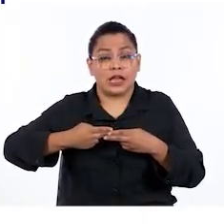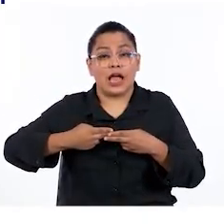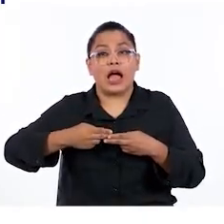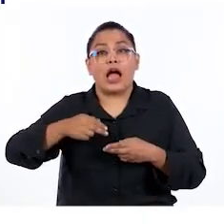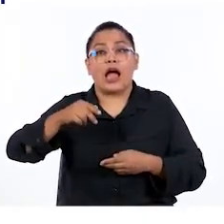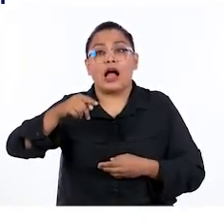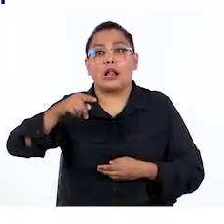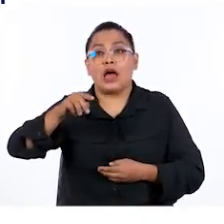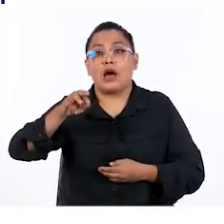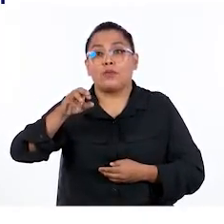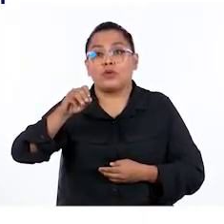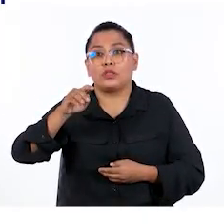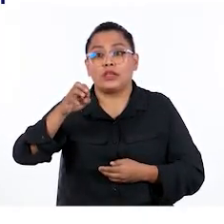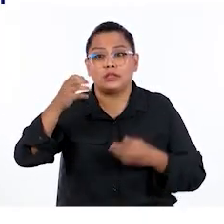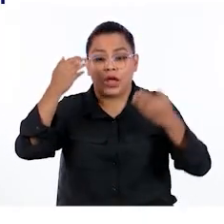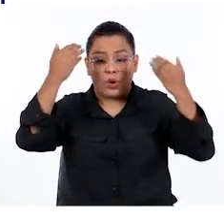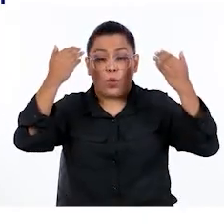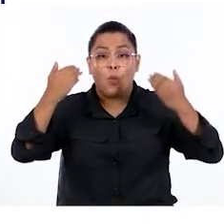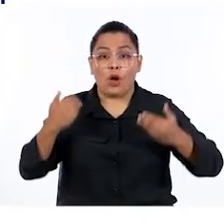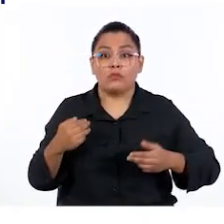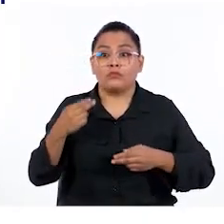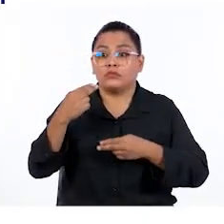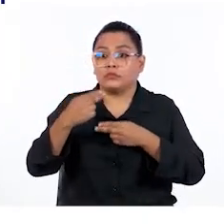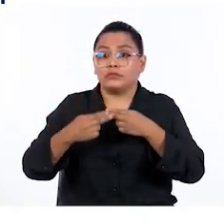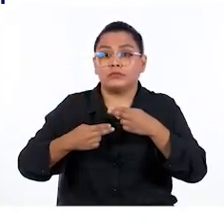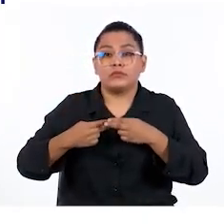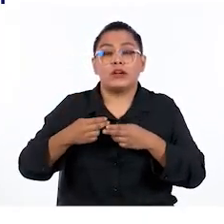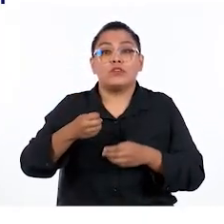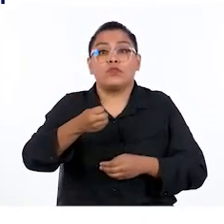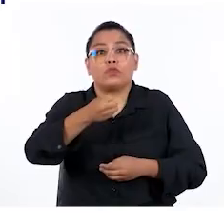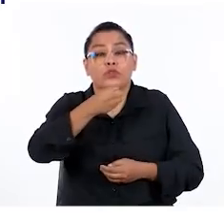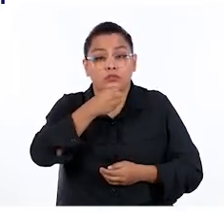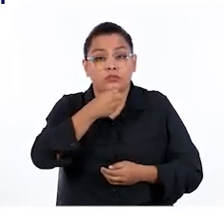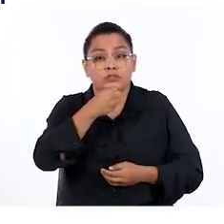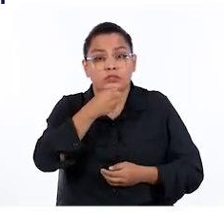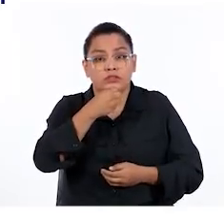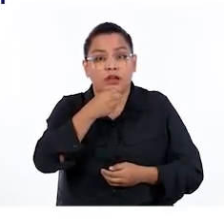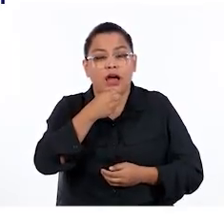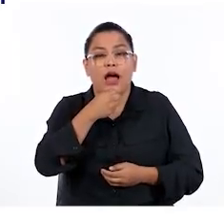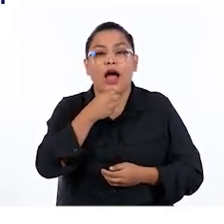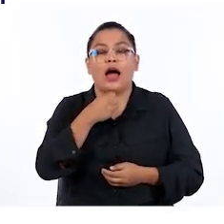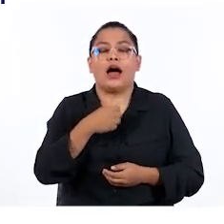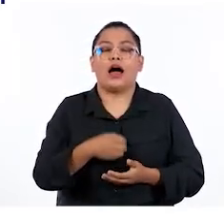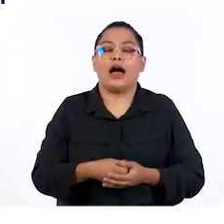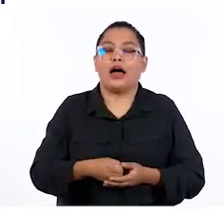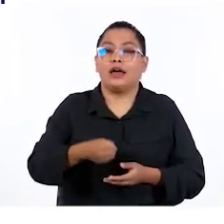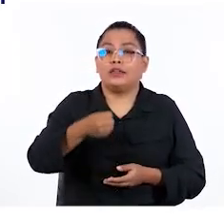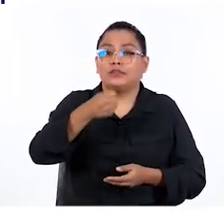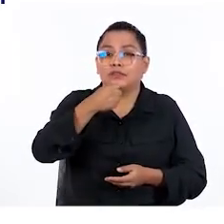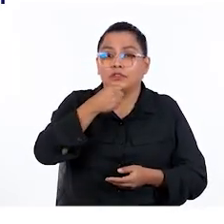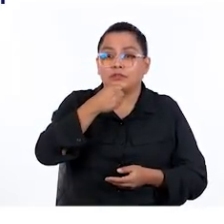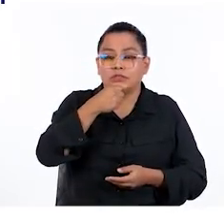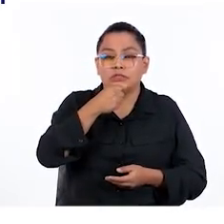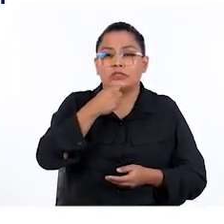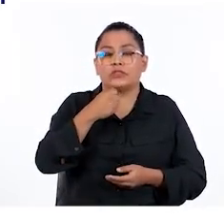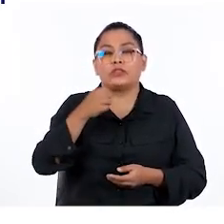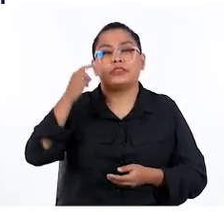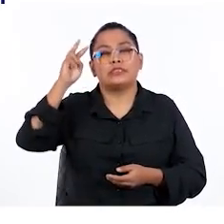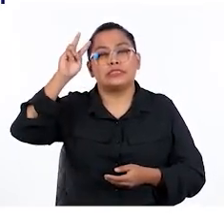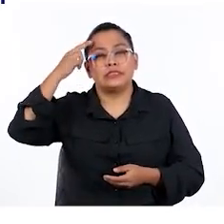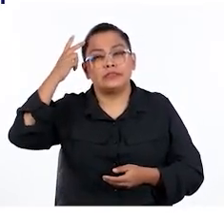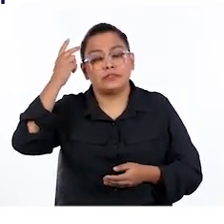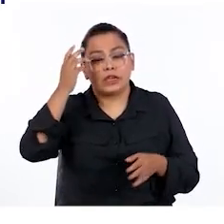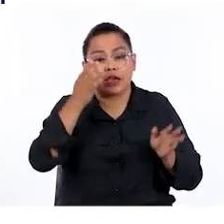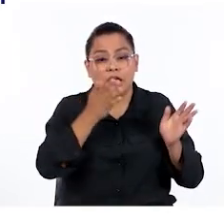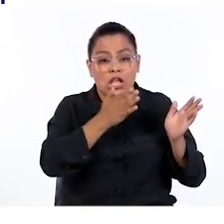proteínas llevan esa información también. Entonces, definimos información como la disposición